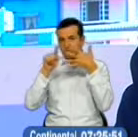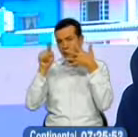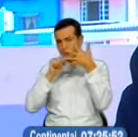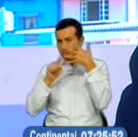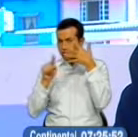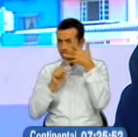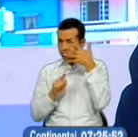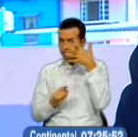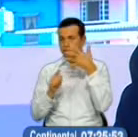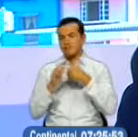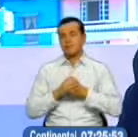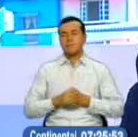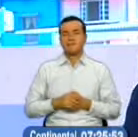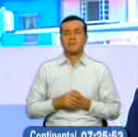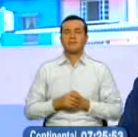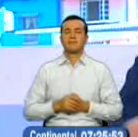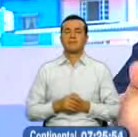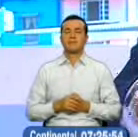diferencia.